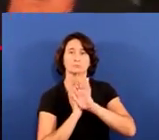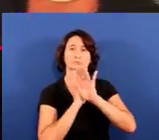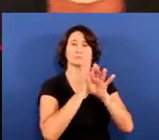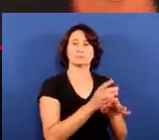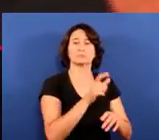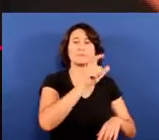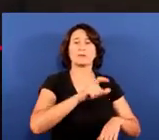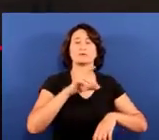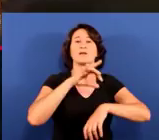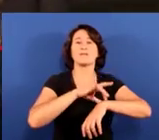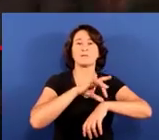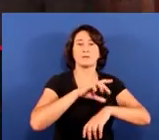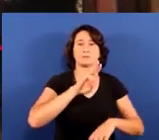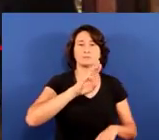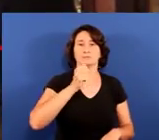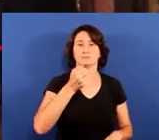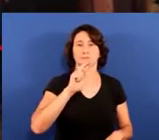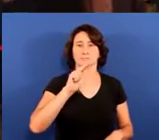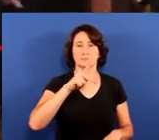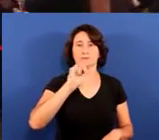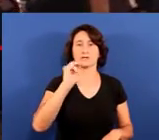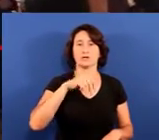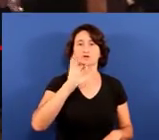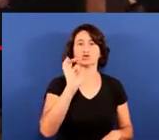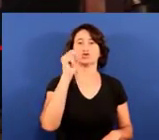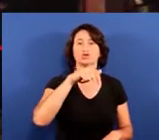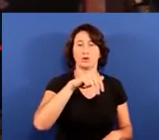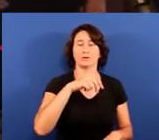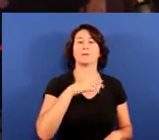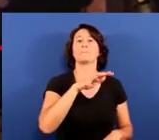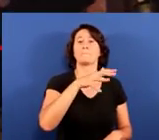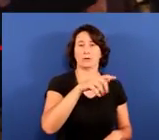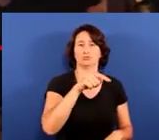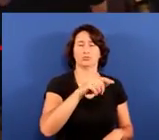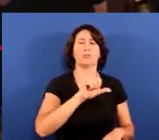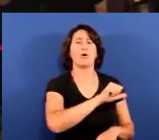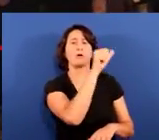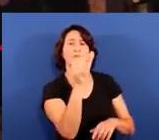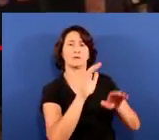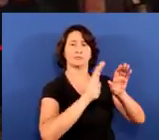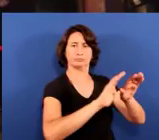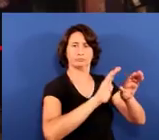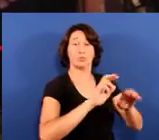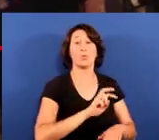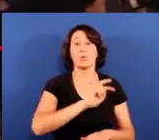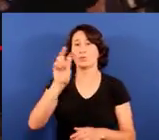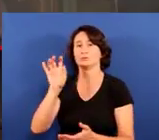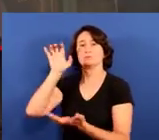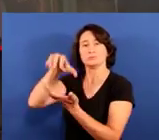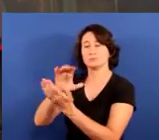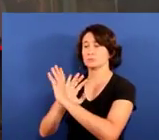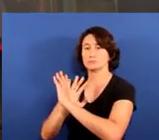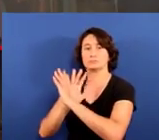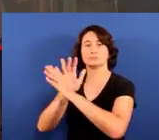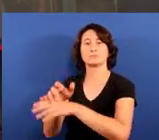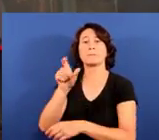para implantar la administración electrónica en los municipios de Vizcaya. De hecho, las herramientas informáticas creadas e implantadas ya